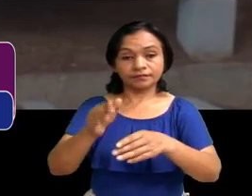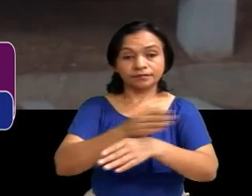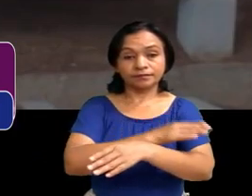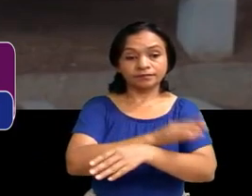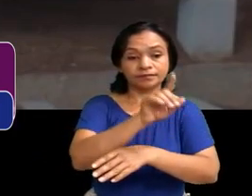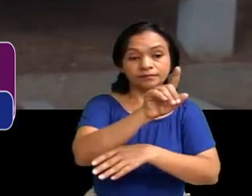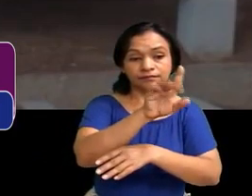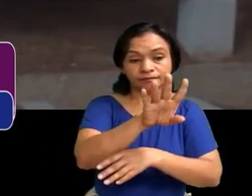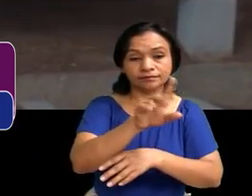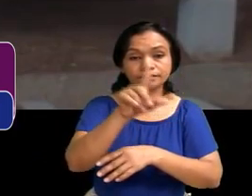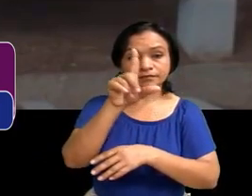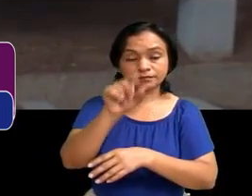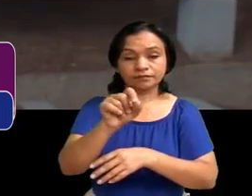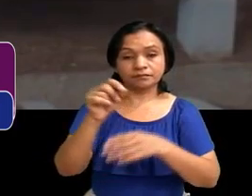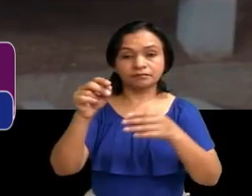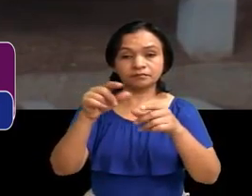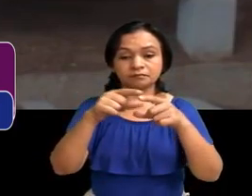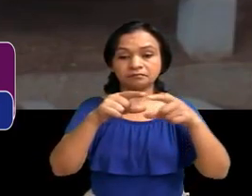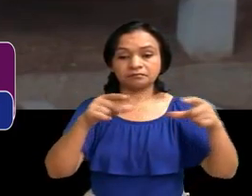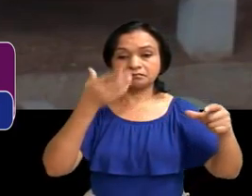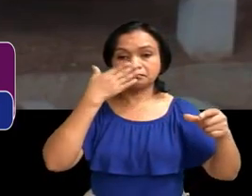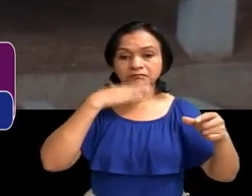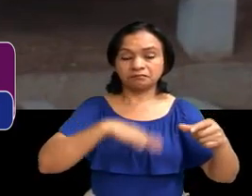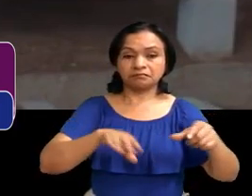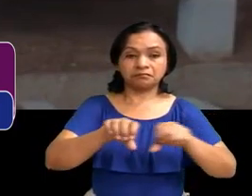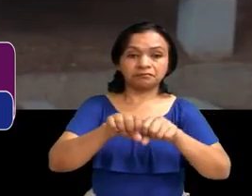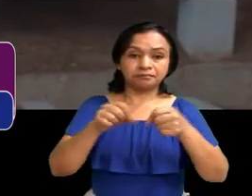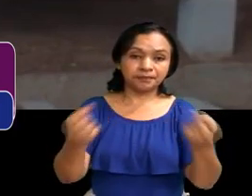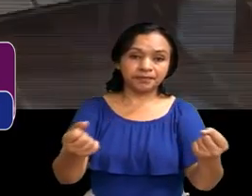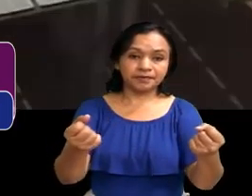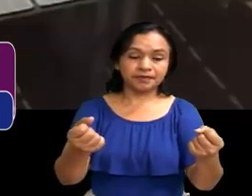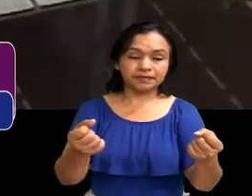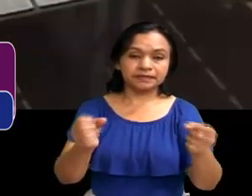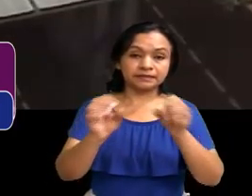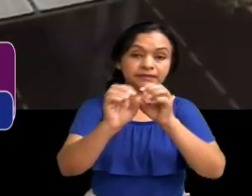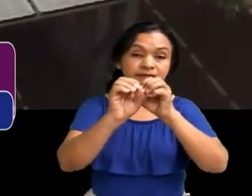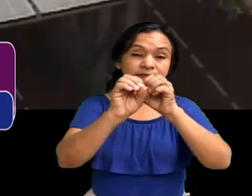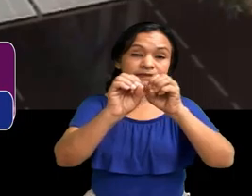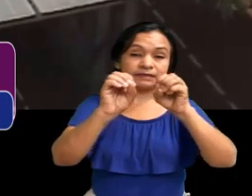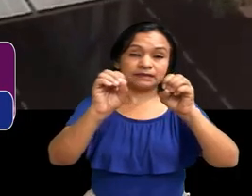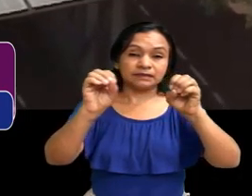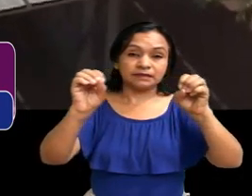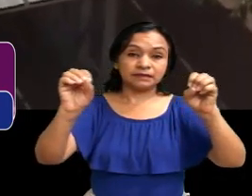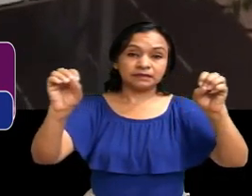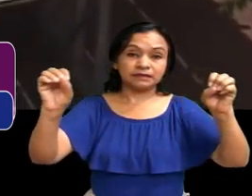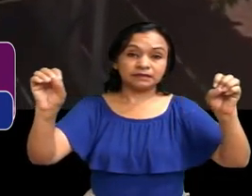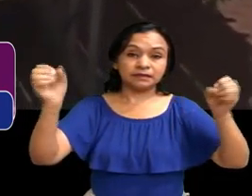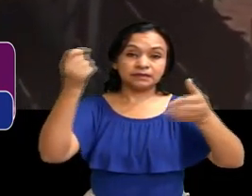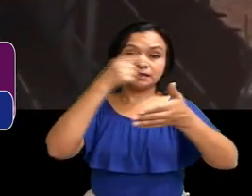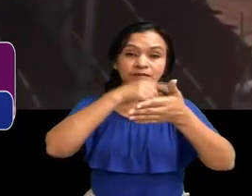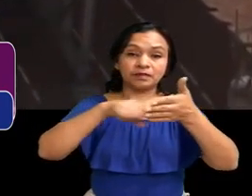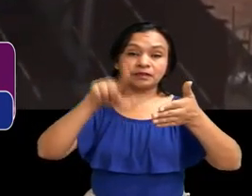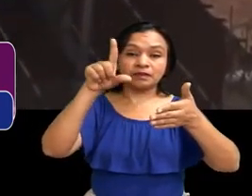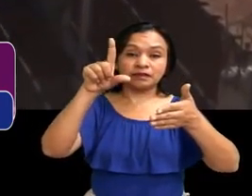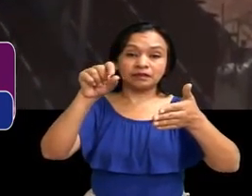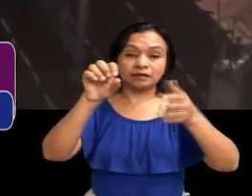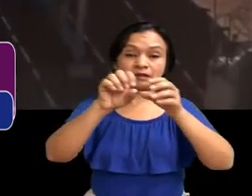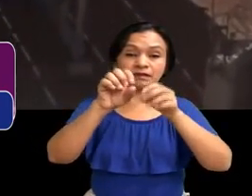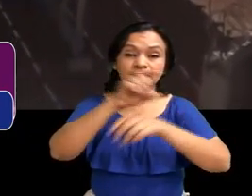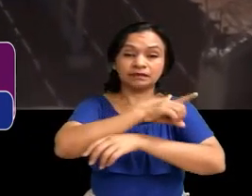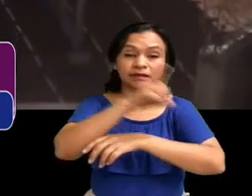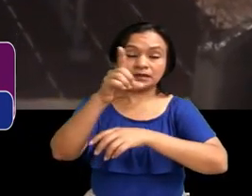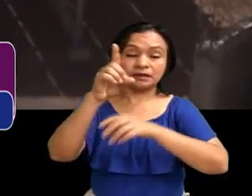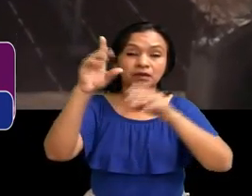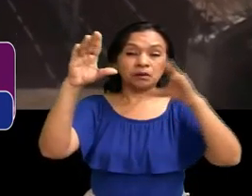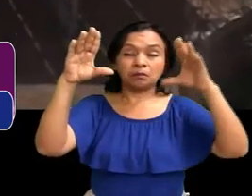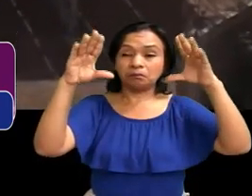horas y cuando la planta se descomponía, entonces, estaba en mal estado, eso quedaba en una semana o 10 días. Ese mismo